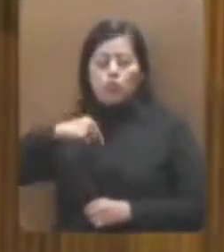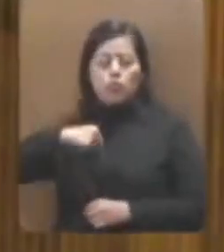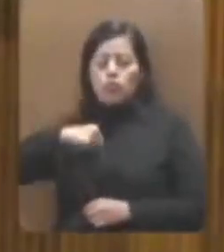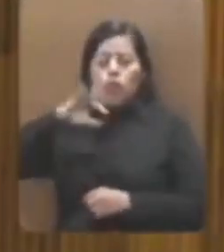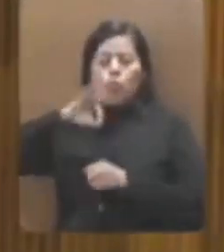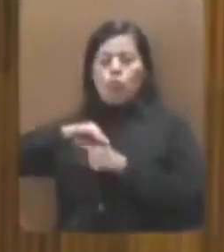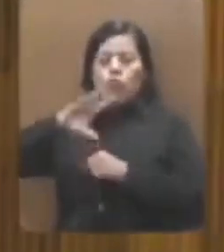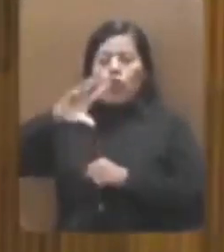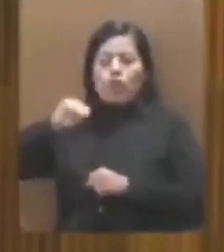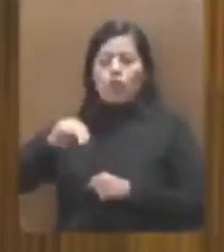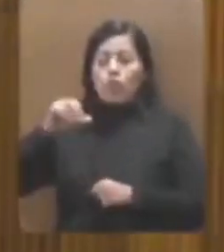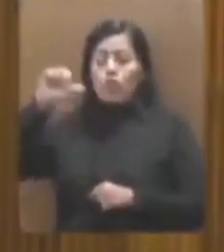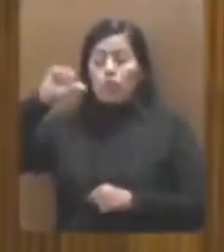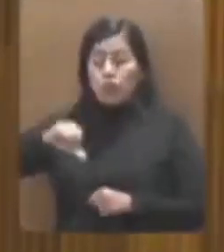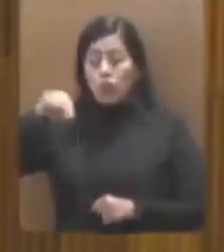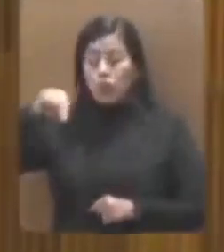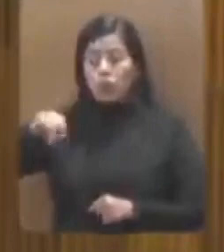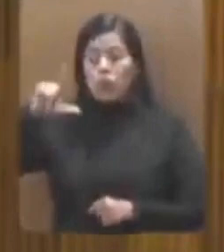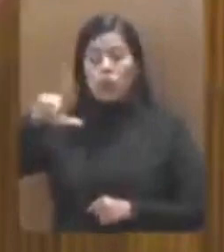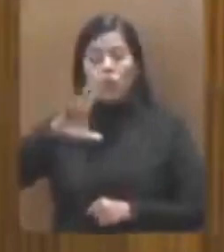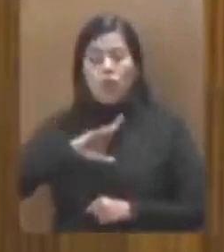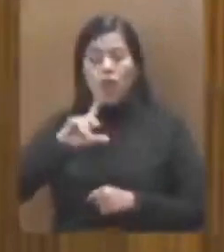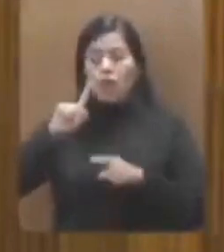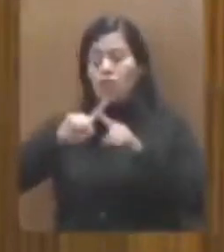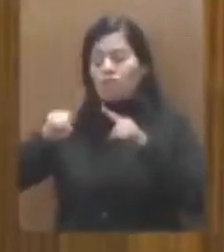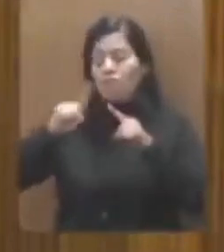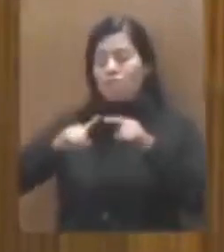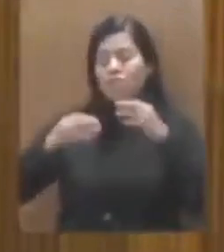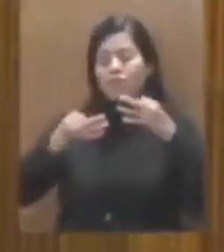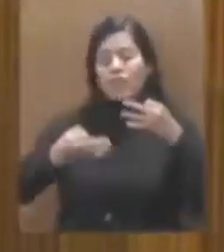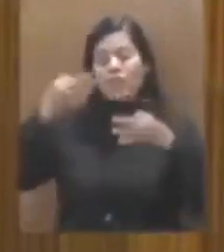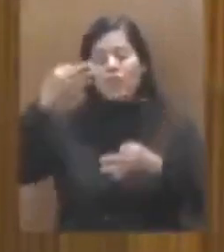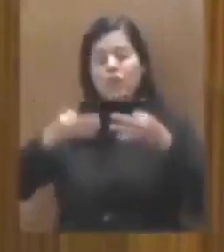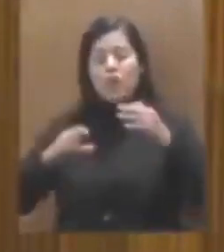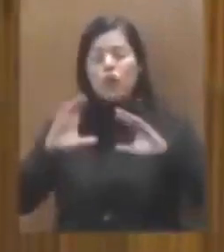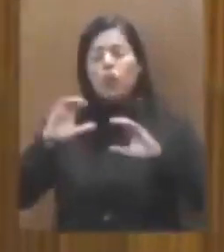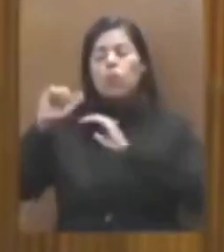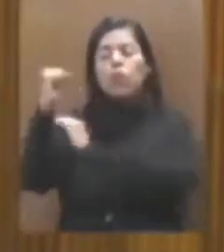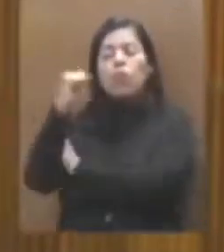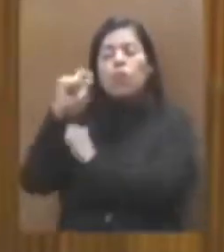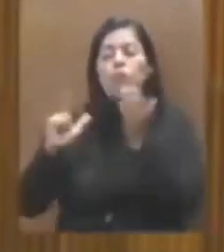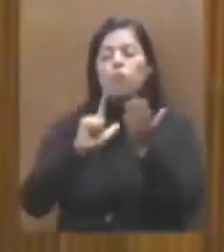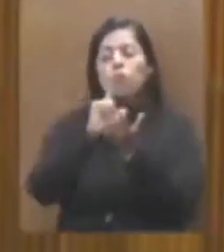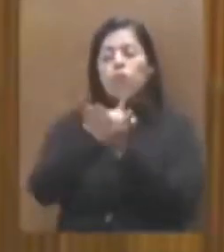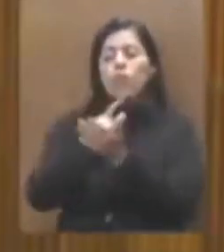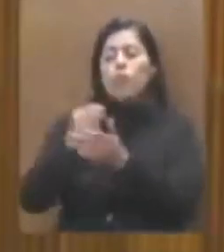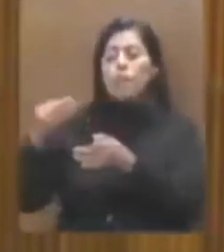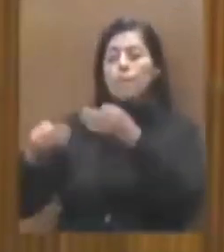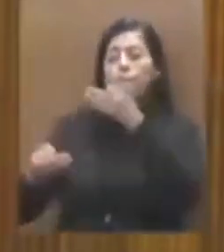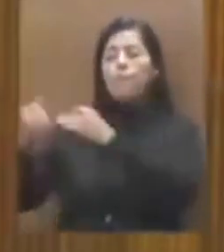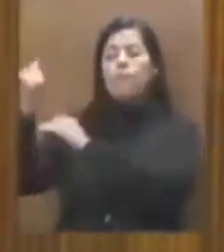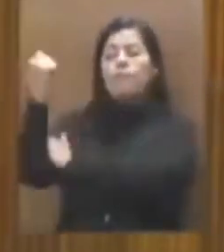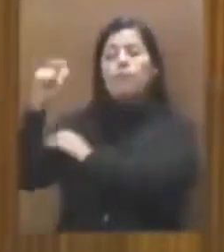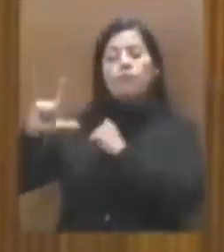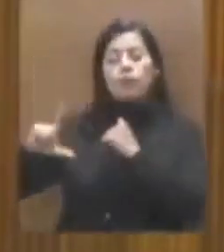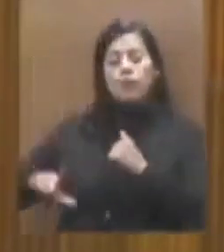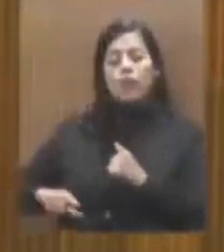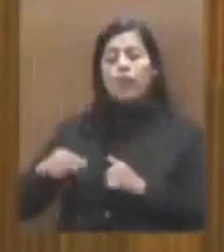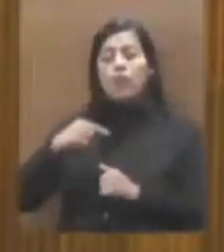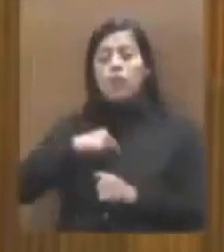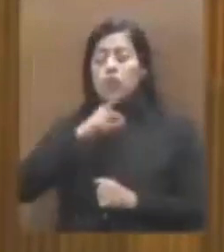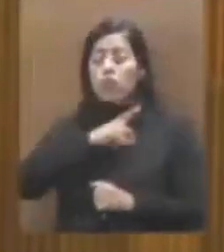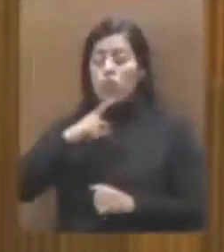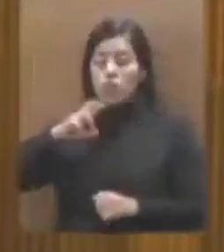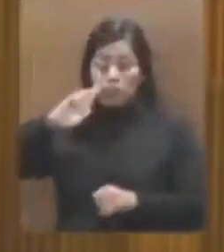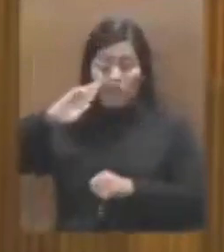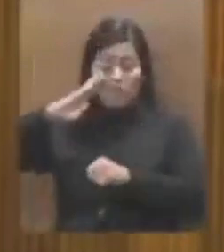está judicializado con todo judicializado el poder legislativo judicializado el poder ejecutivo yo tengo que ser muy